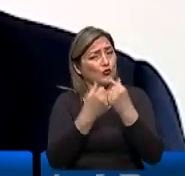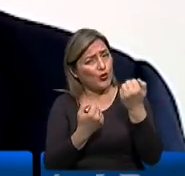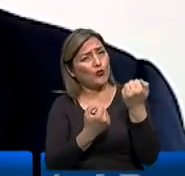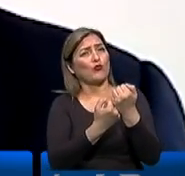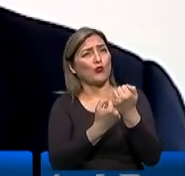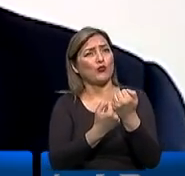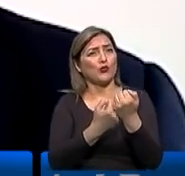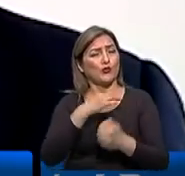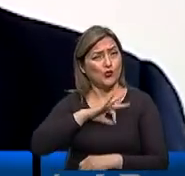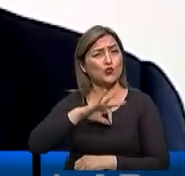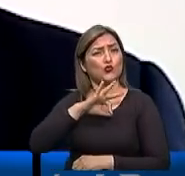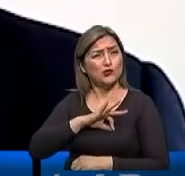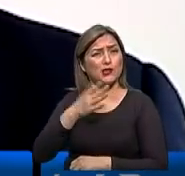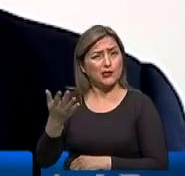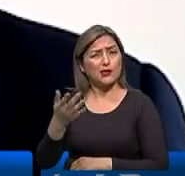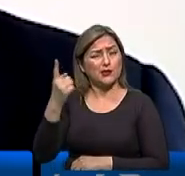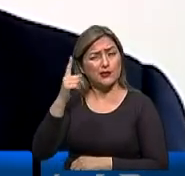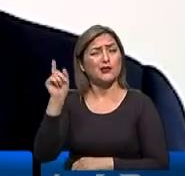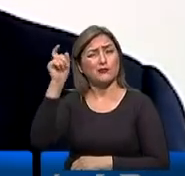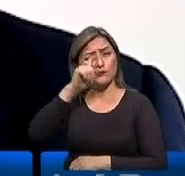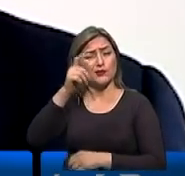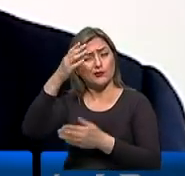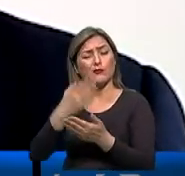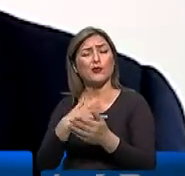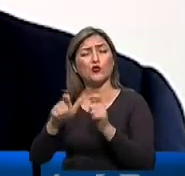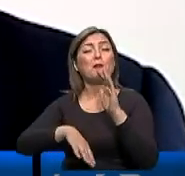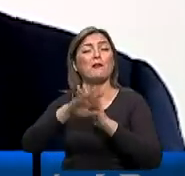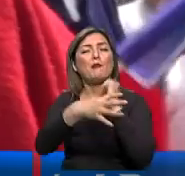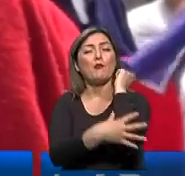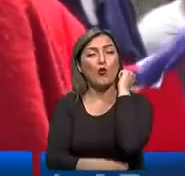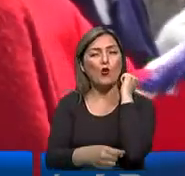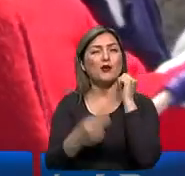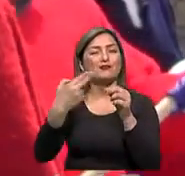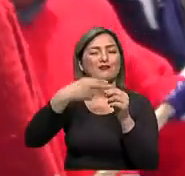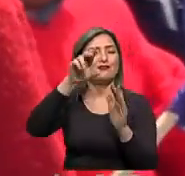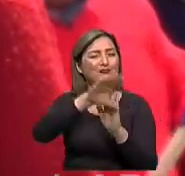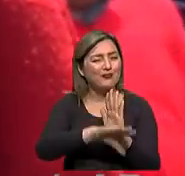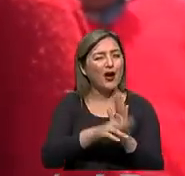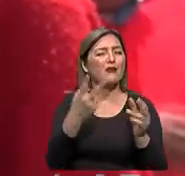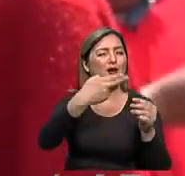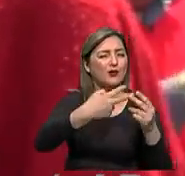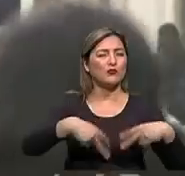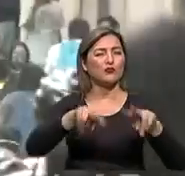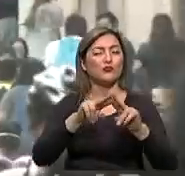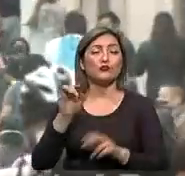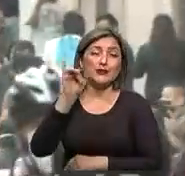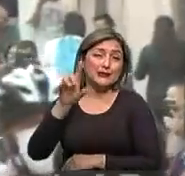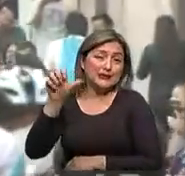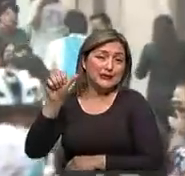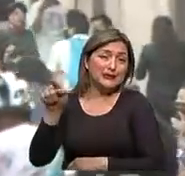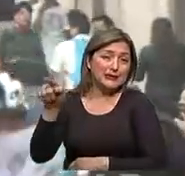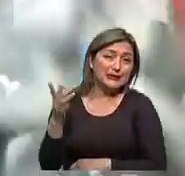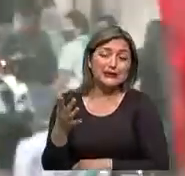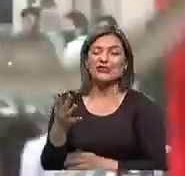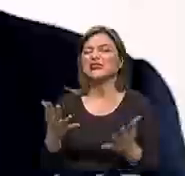que estamos conscientes de que los subsidios deben llegar a quienes más lo necesitan. Aunque también cree que la postura de ISA solo muestra sus